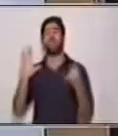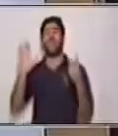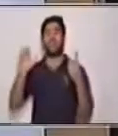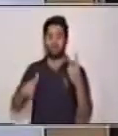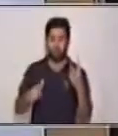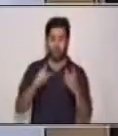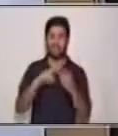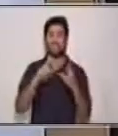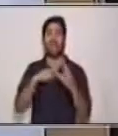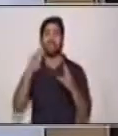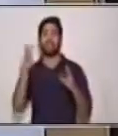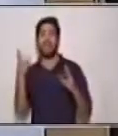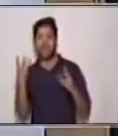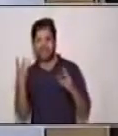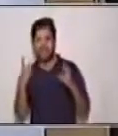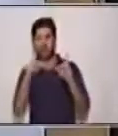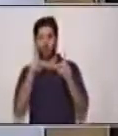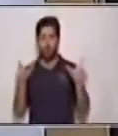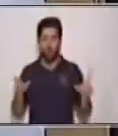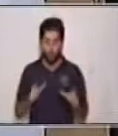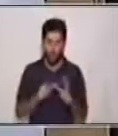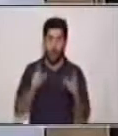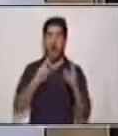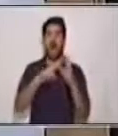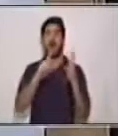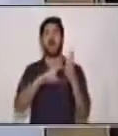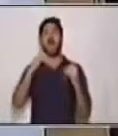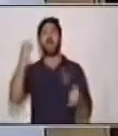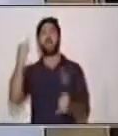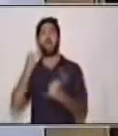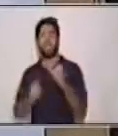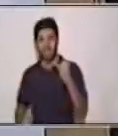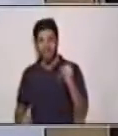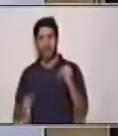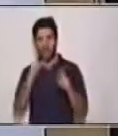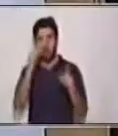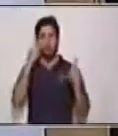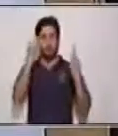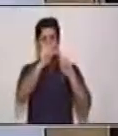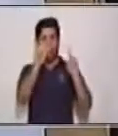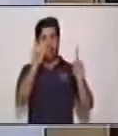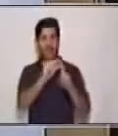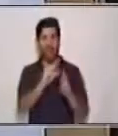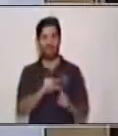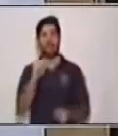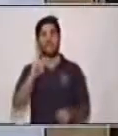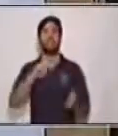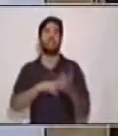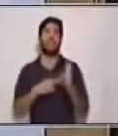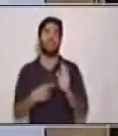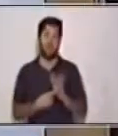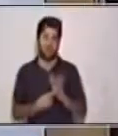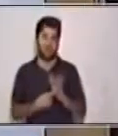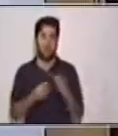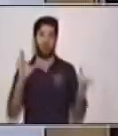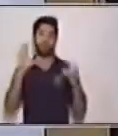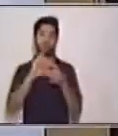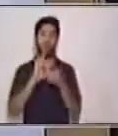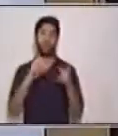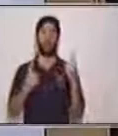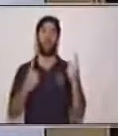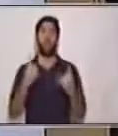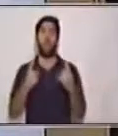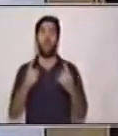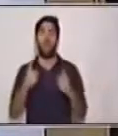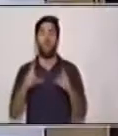lugar, finalmente, etc. Estos son conectores cronológicos. También en la redacción de textos instructivos